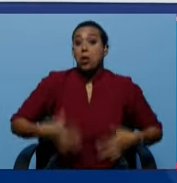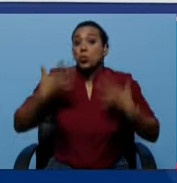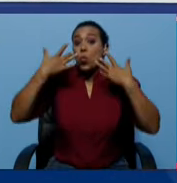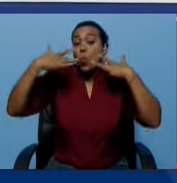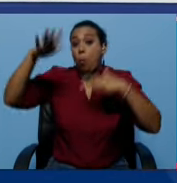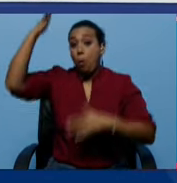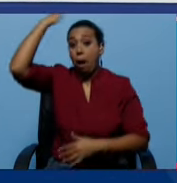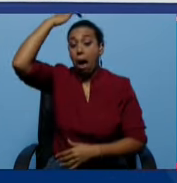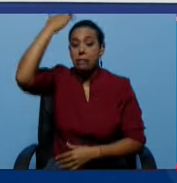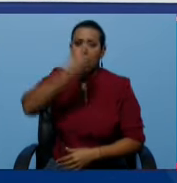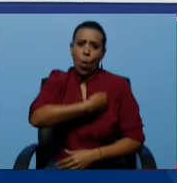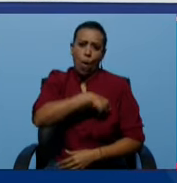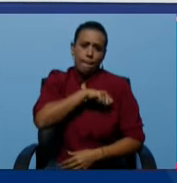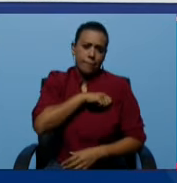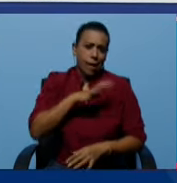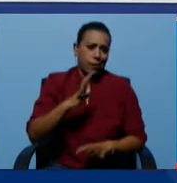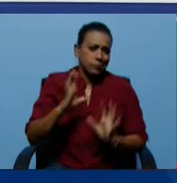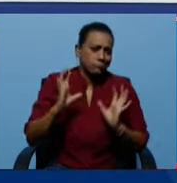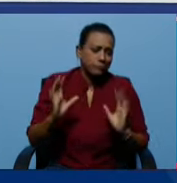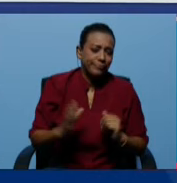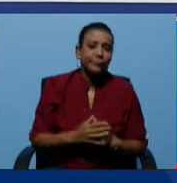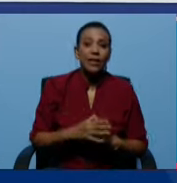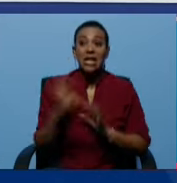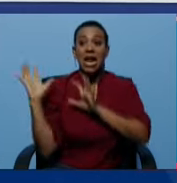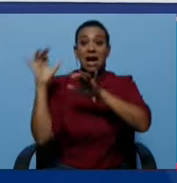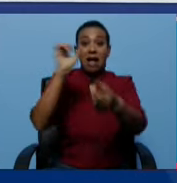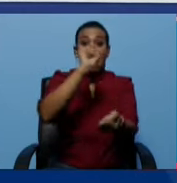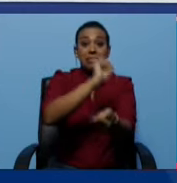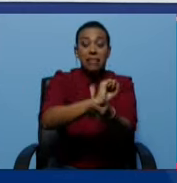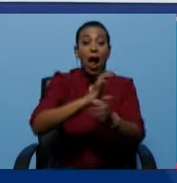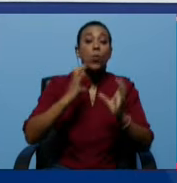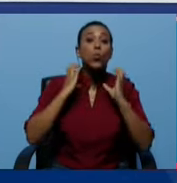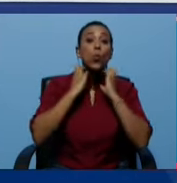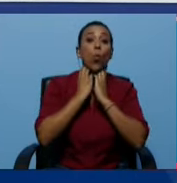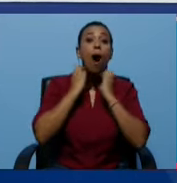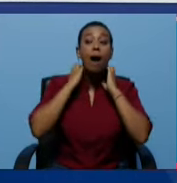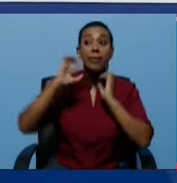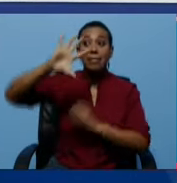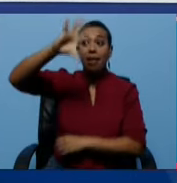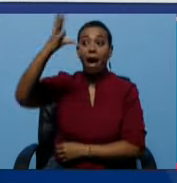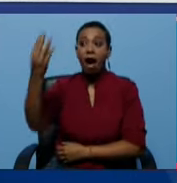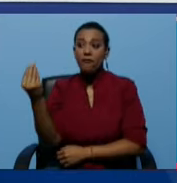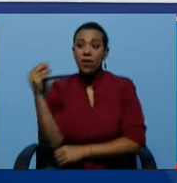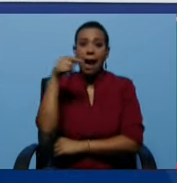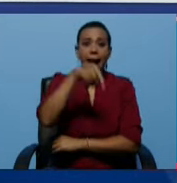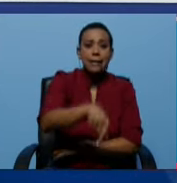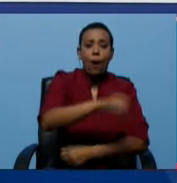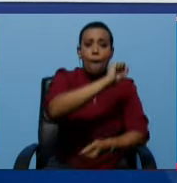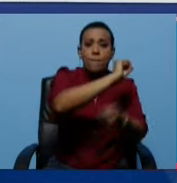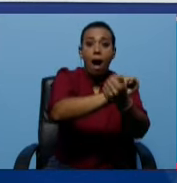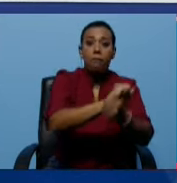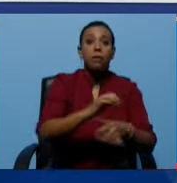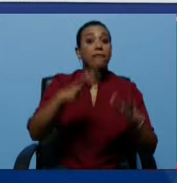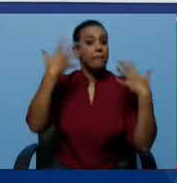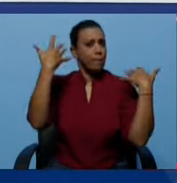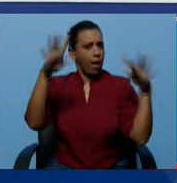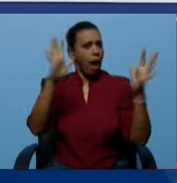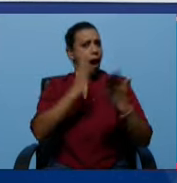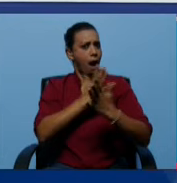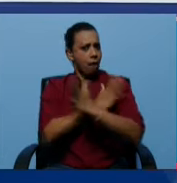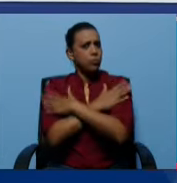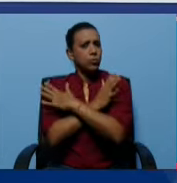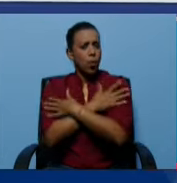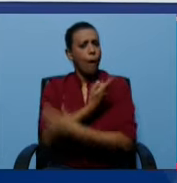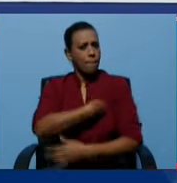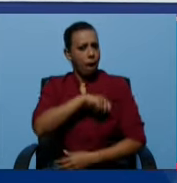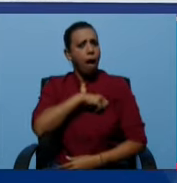que respetó siempre los derechos humanos, de traer esclavos de la madre África. Aplausos para el Imperio Español